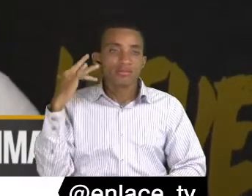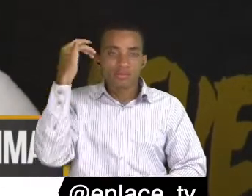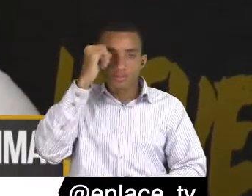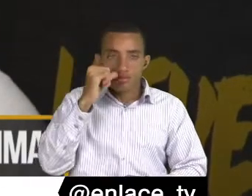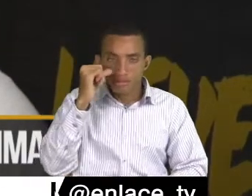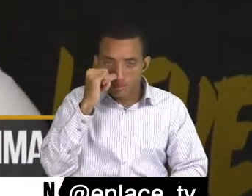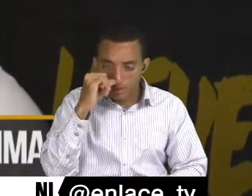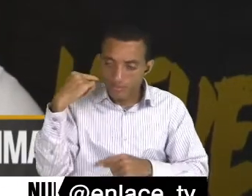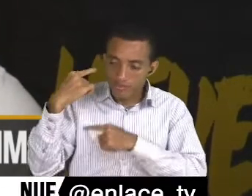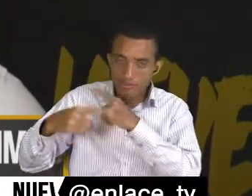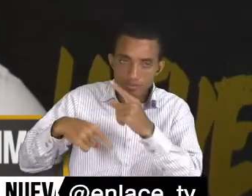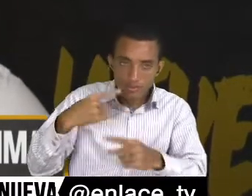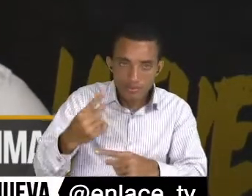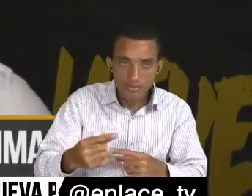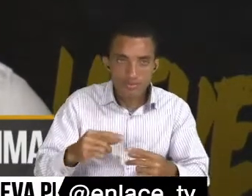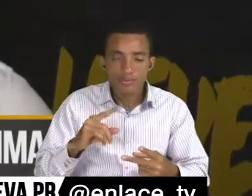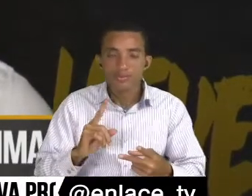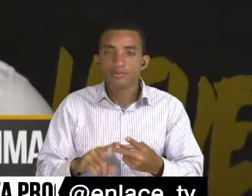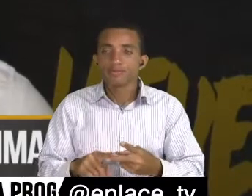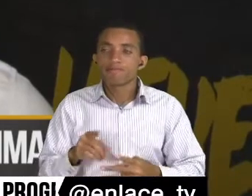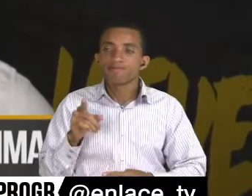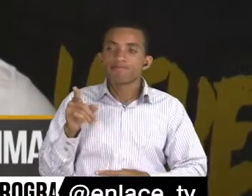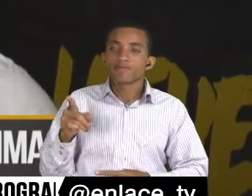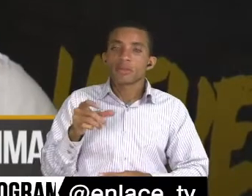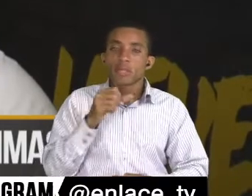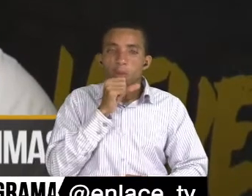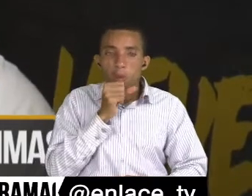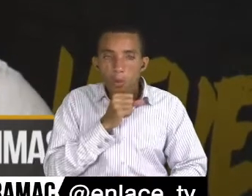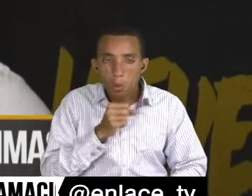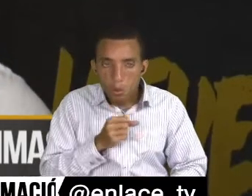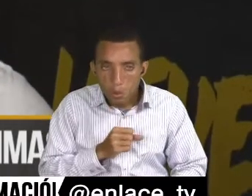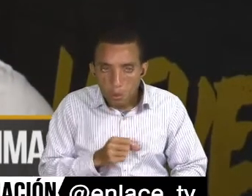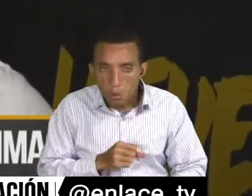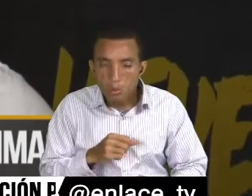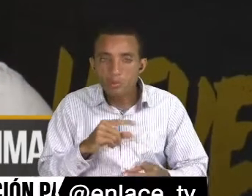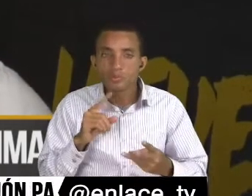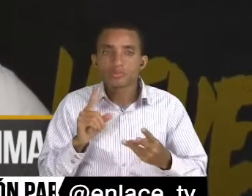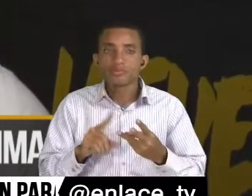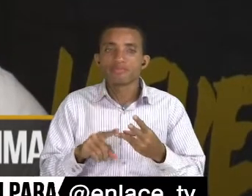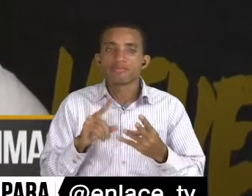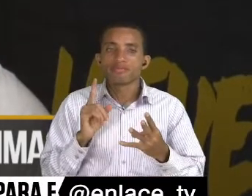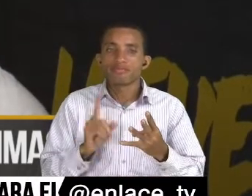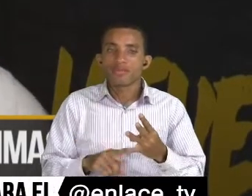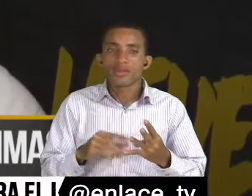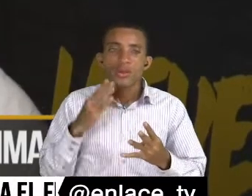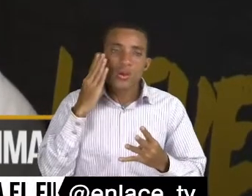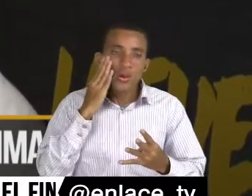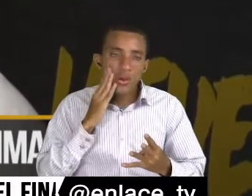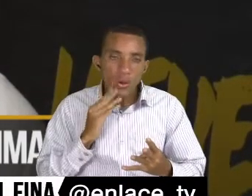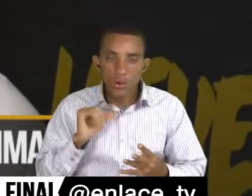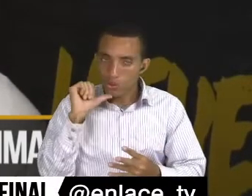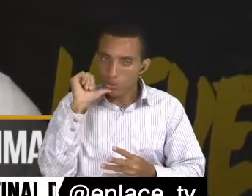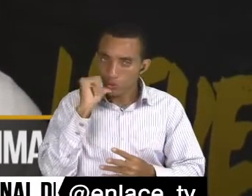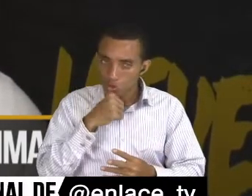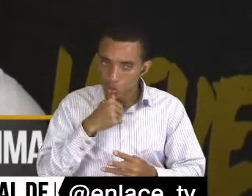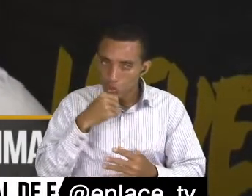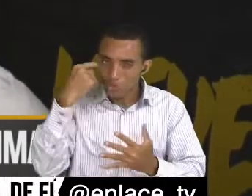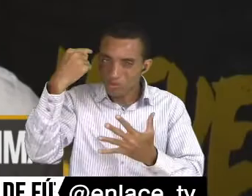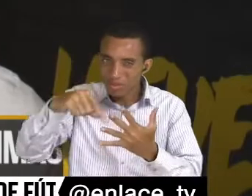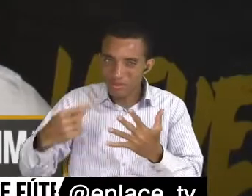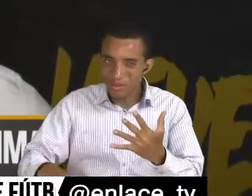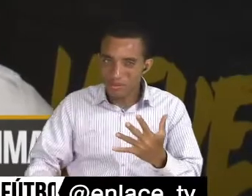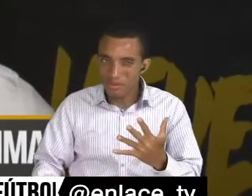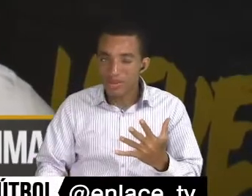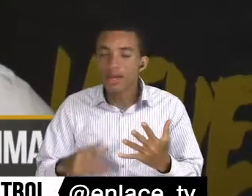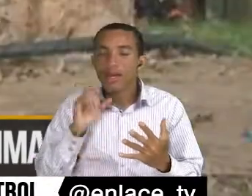víctimas mayores de adultos mayores o mayores de edad, las víctimas jóvenes van a tener también cabida en estos procesos